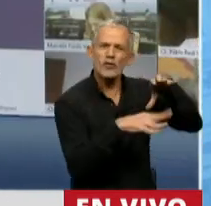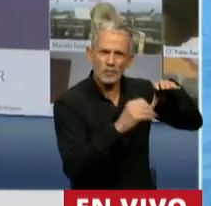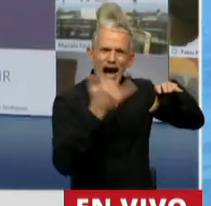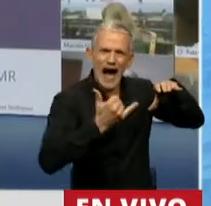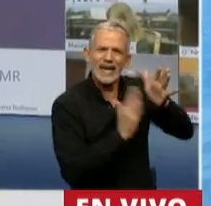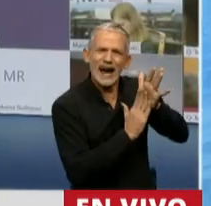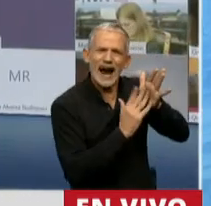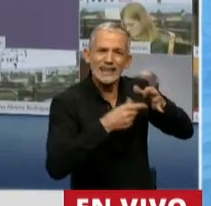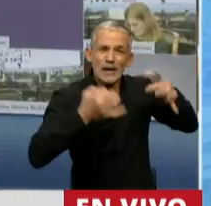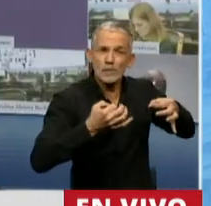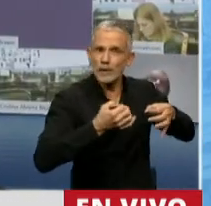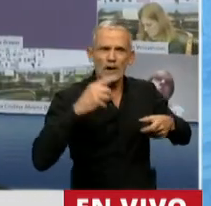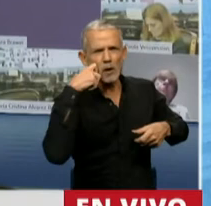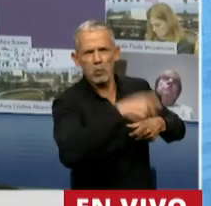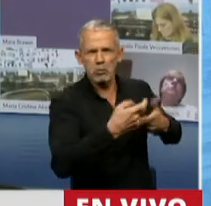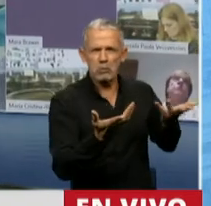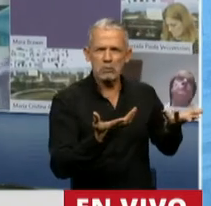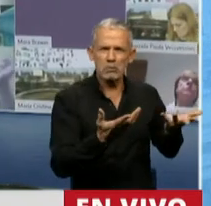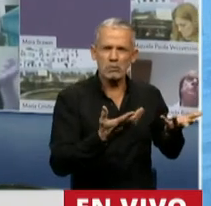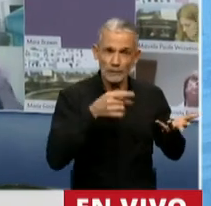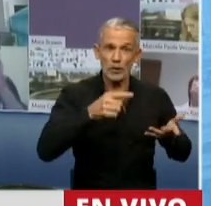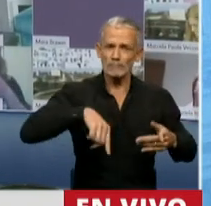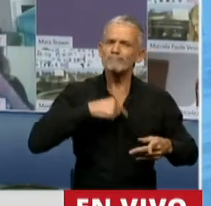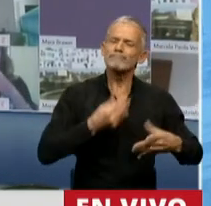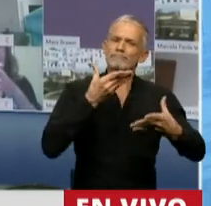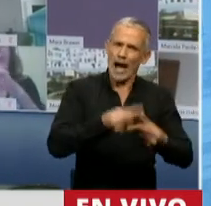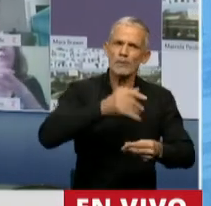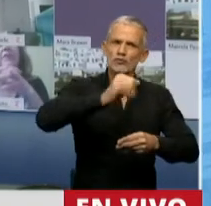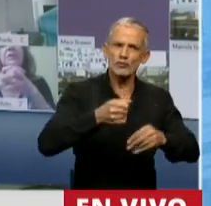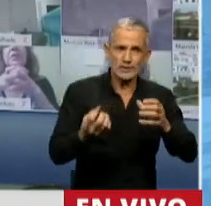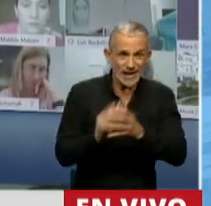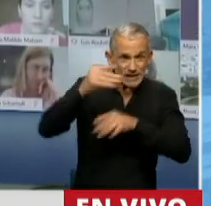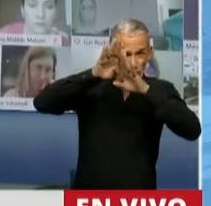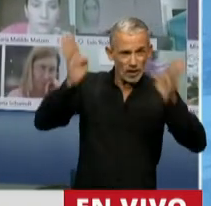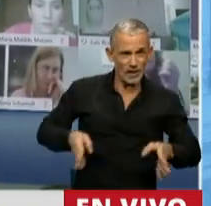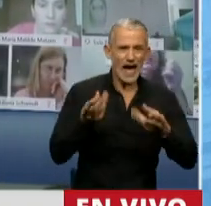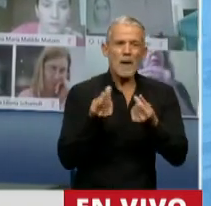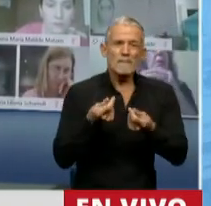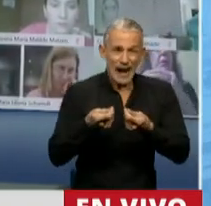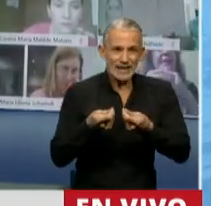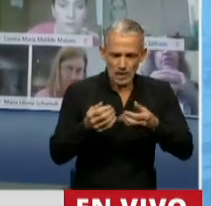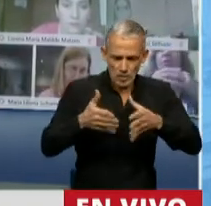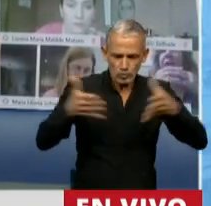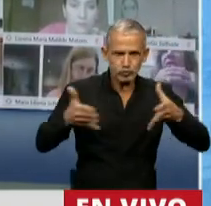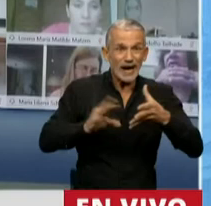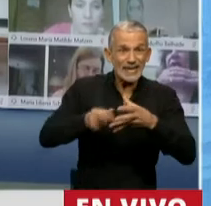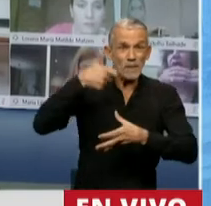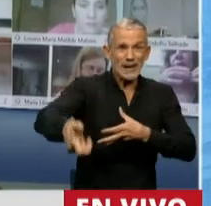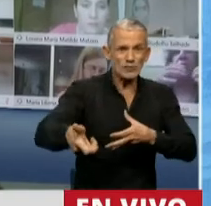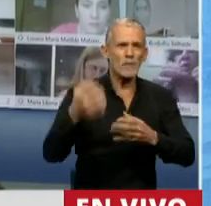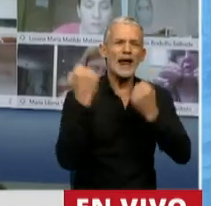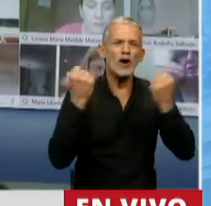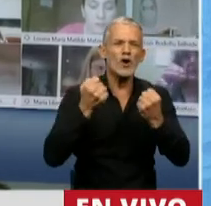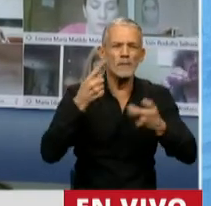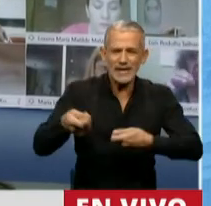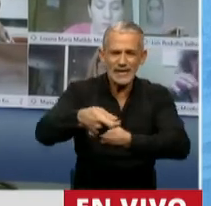pero que no se venía cumpliendo. Por eso apoyamos la creación del fideicomiso, para que sea un canal de aumento de la inversión en la economía